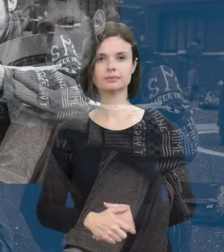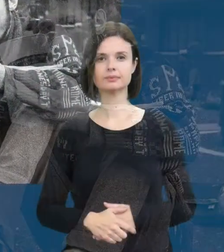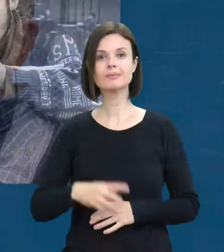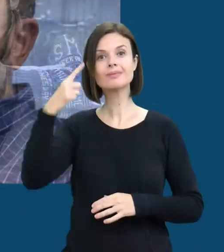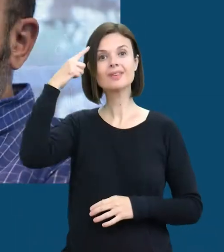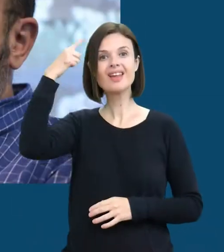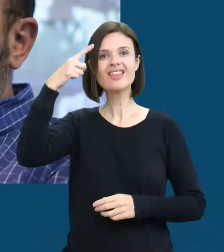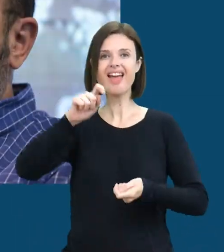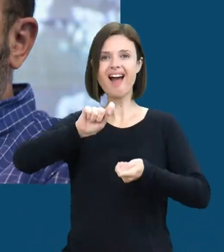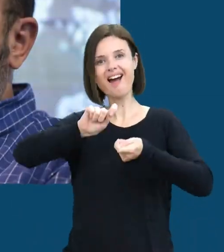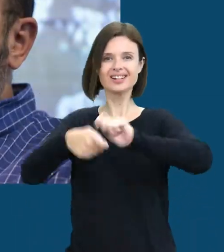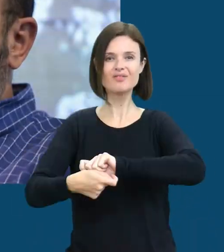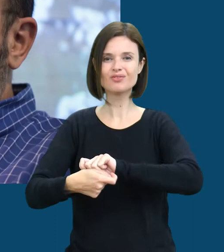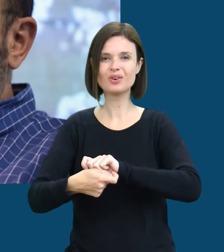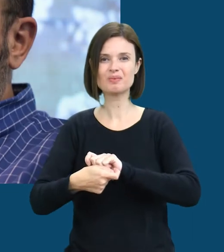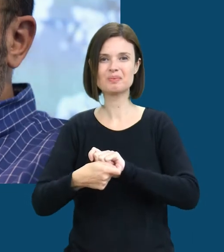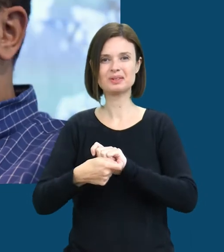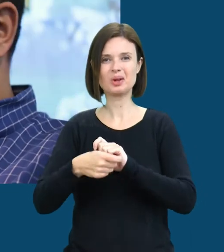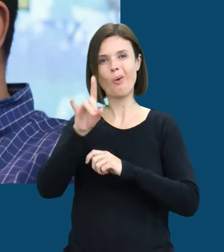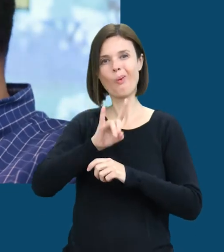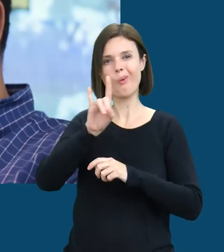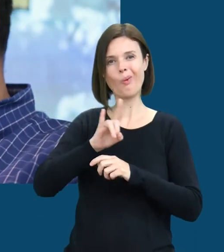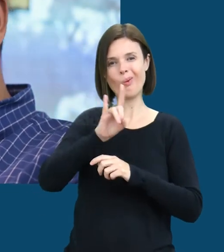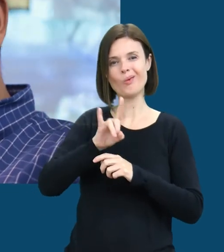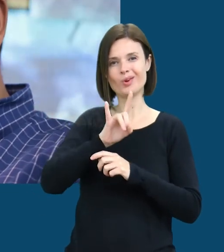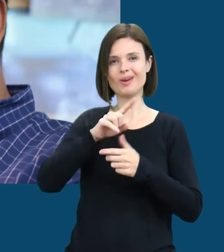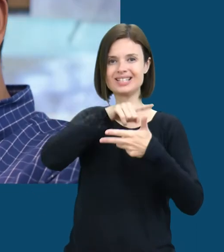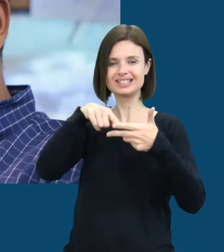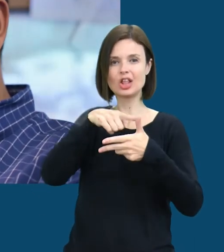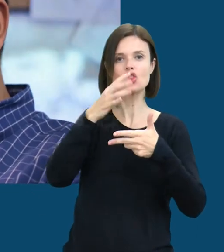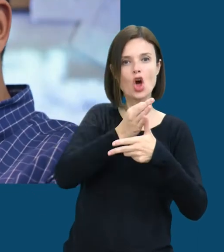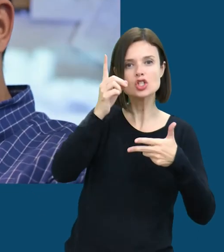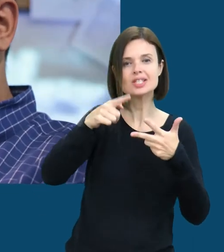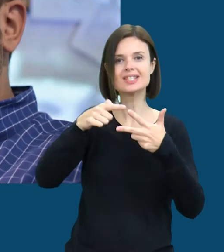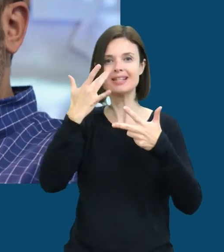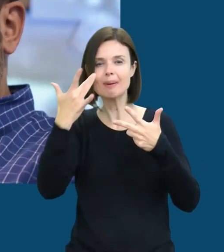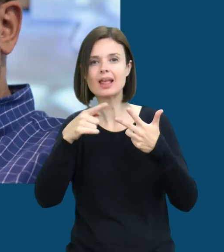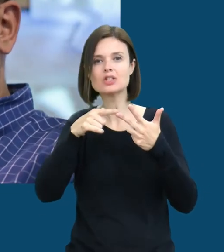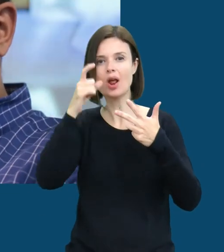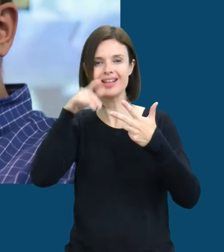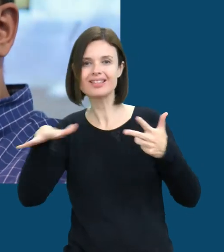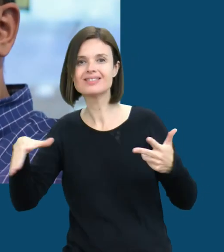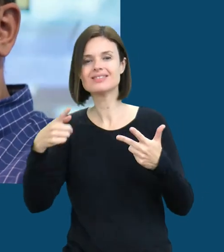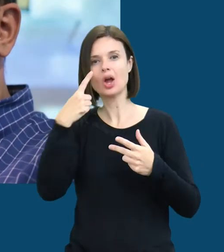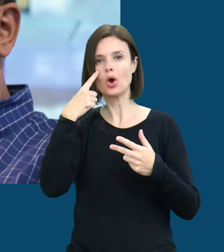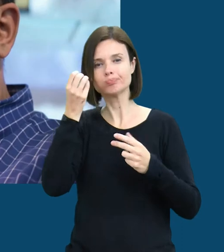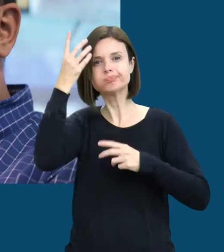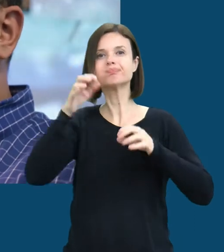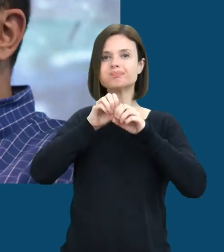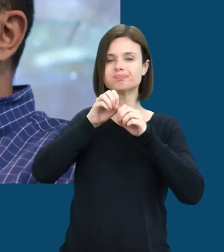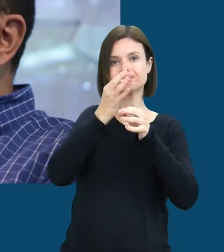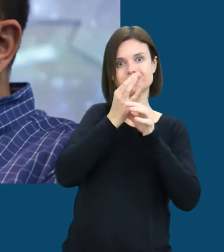La idea reformista de la universidad haciendo tres funciones, docencia, investigación y extensión, esto es, distribuyendo conocimientos mediante